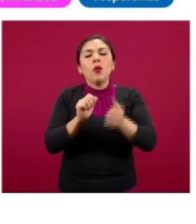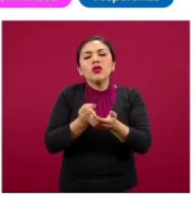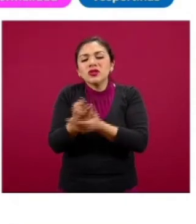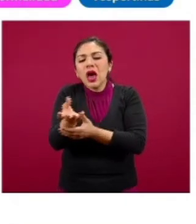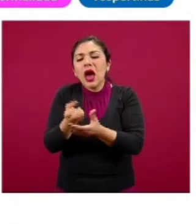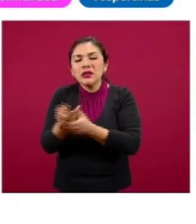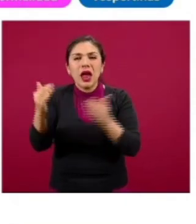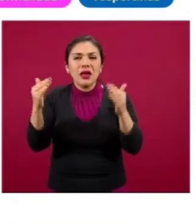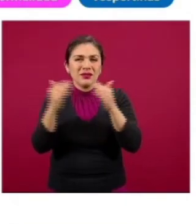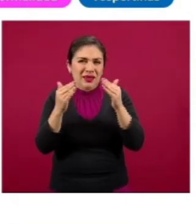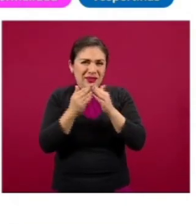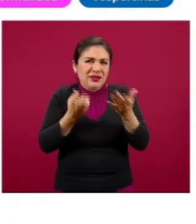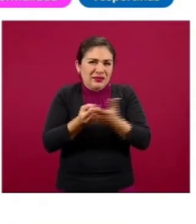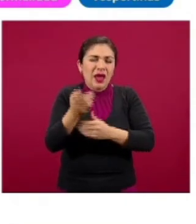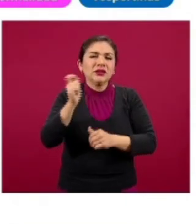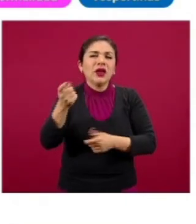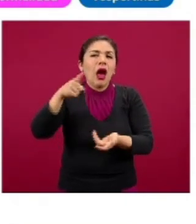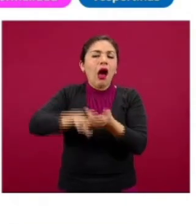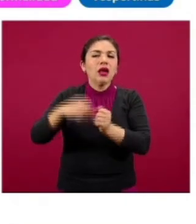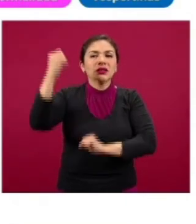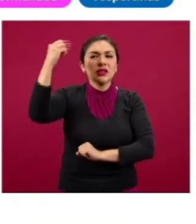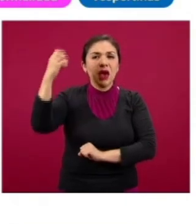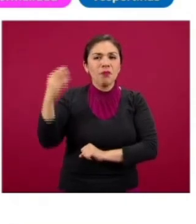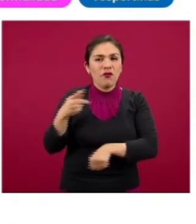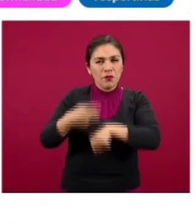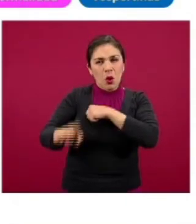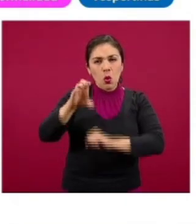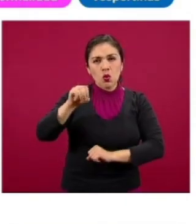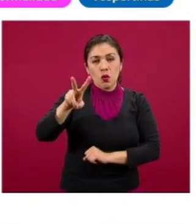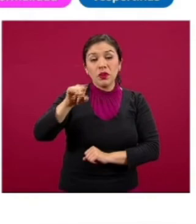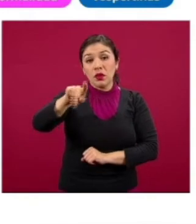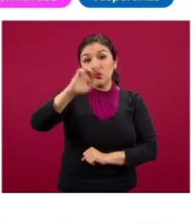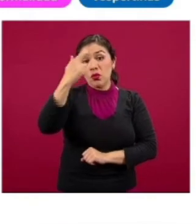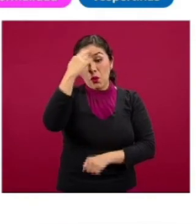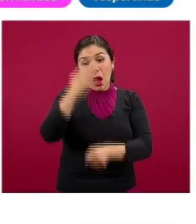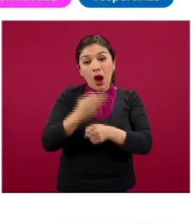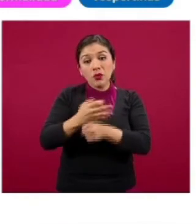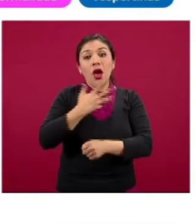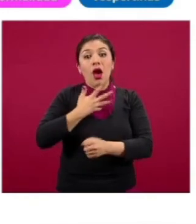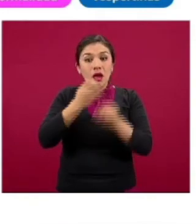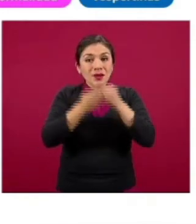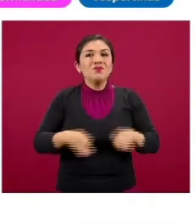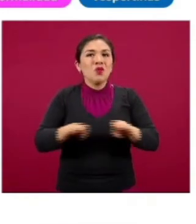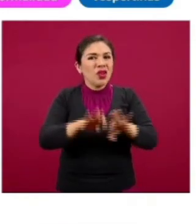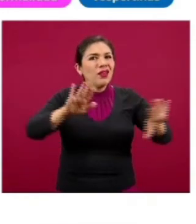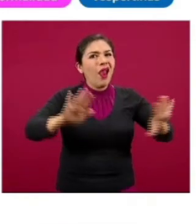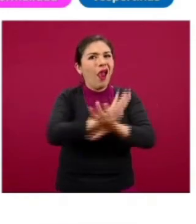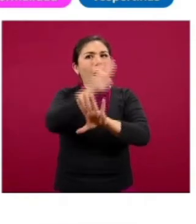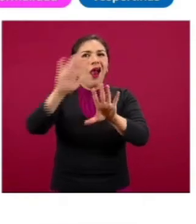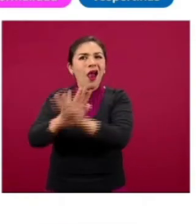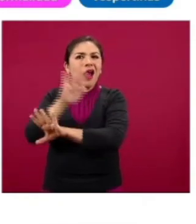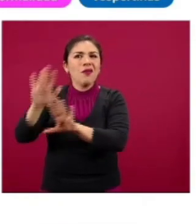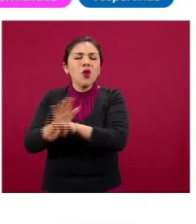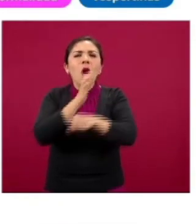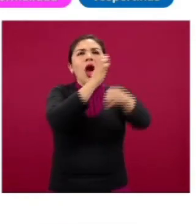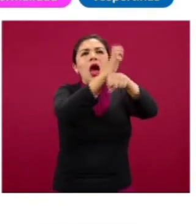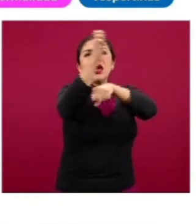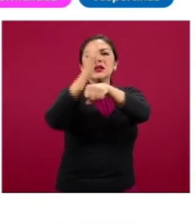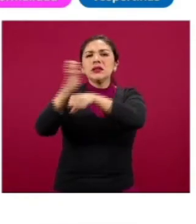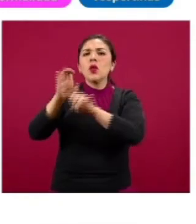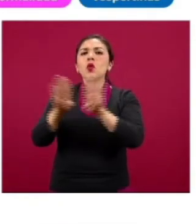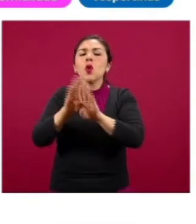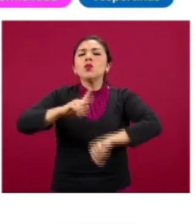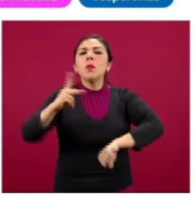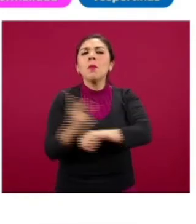orientado por el semáforo de riesgo COVID. Recordamos que en este momento tenemos importante variación interestatal del